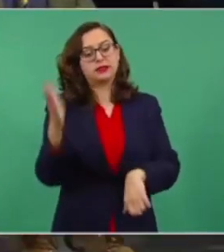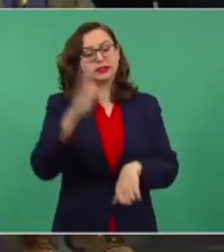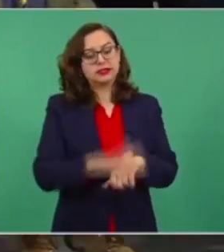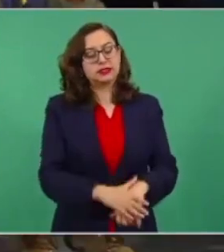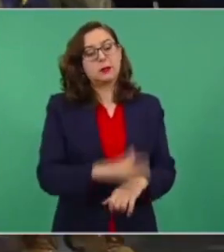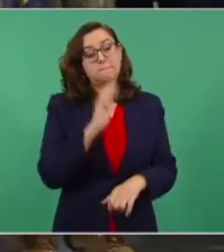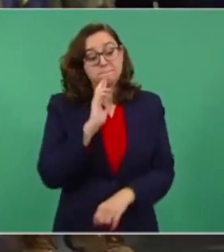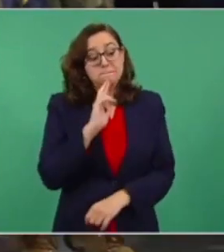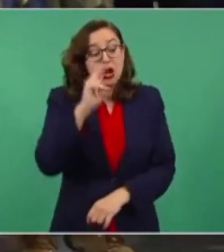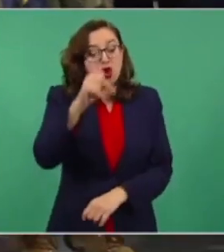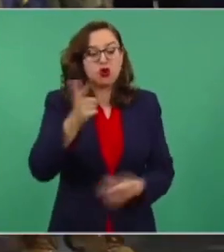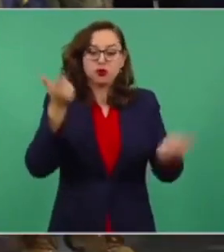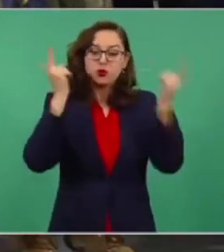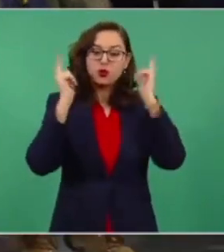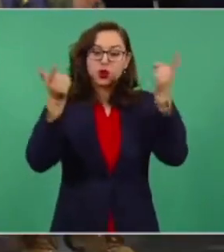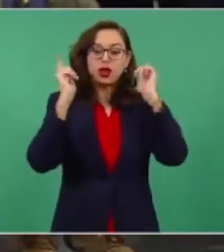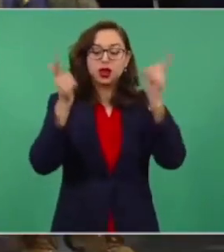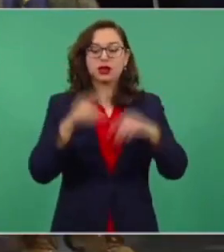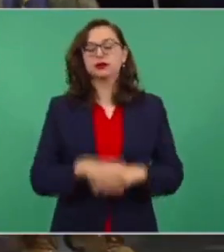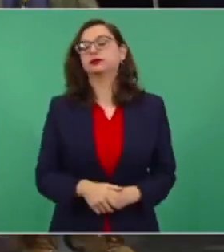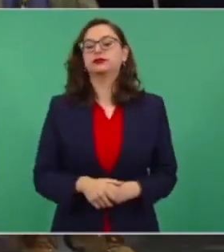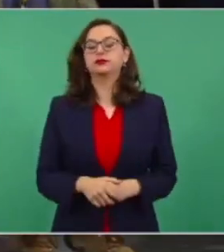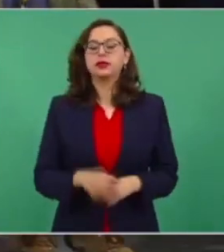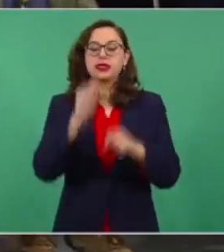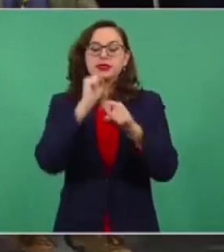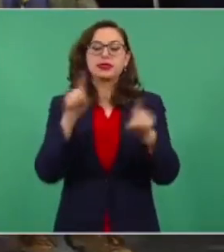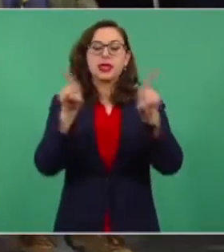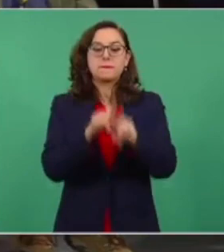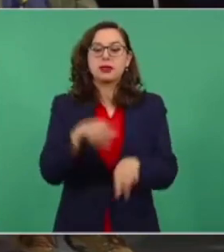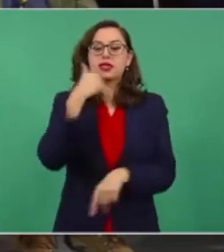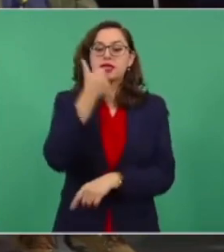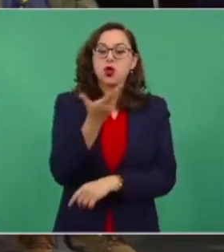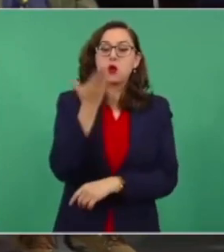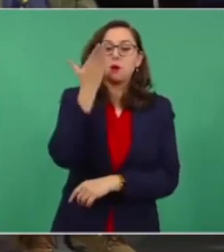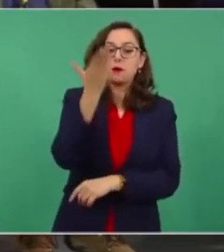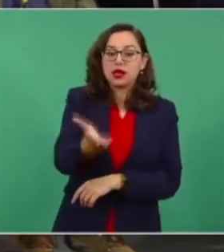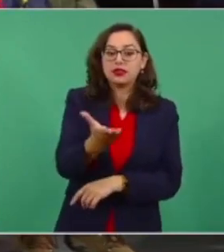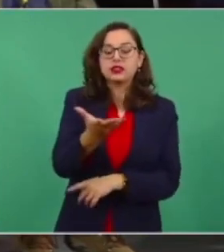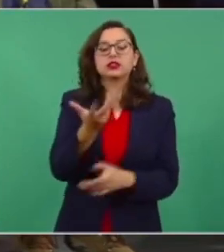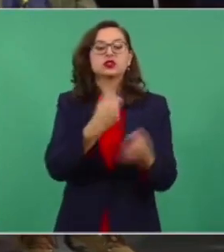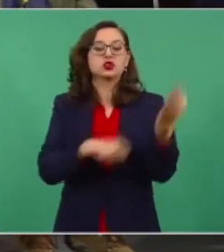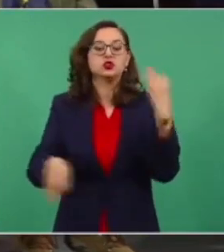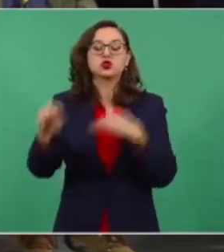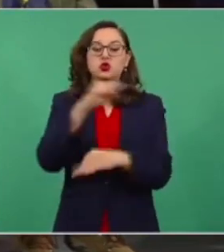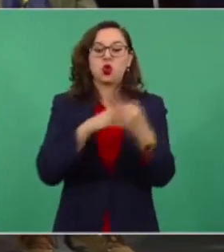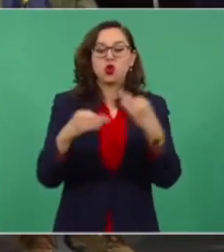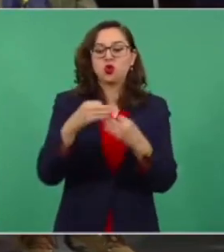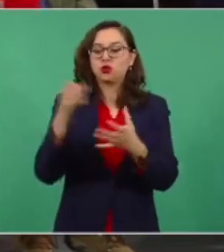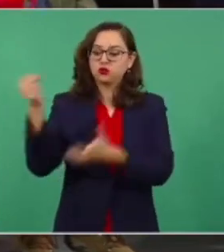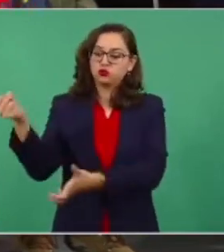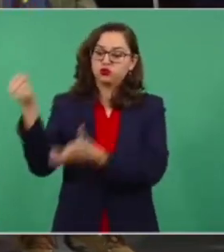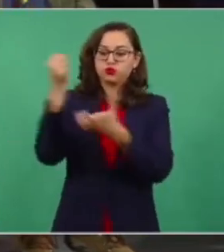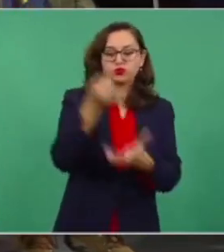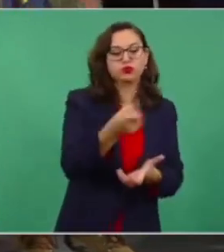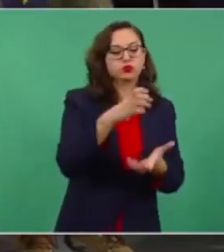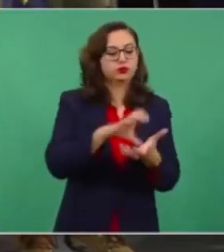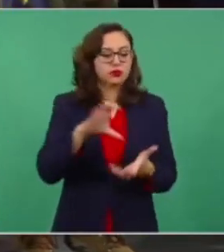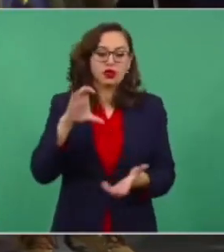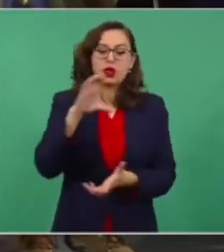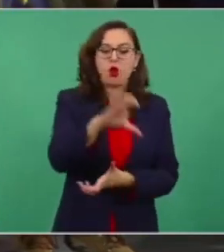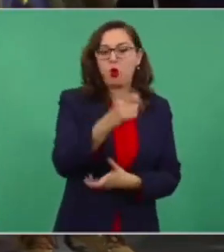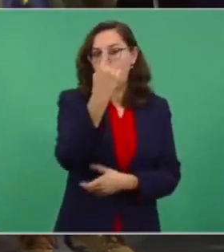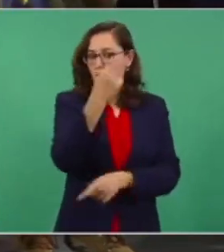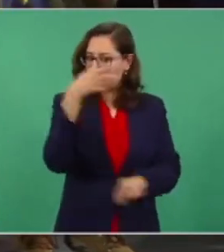también quiero pedirle que todos esos recursos que de pronto se etiquetan, como fue el caso de los